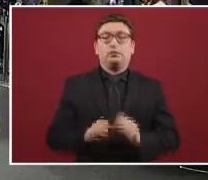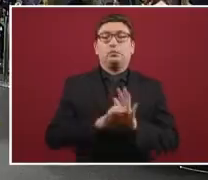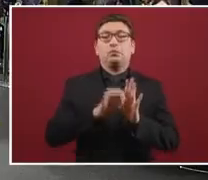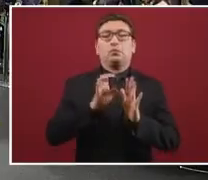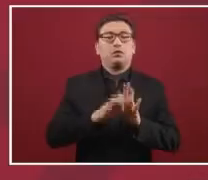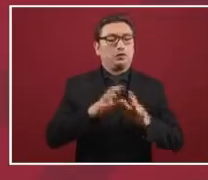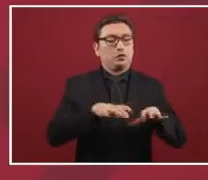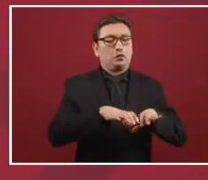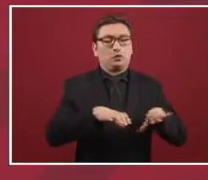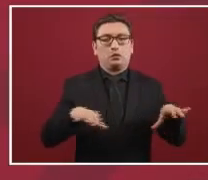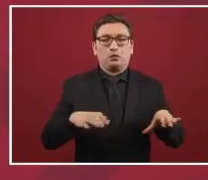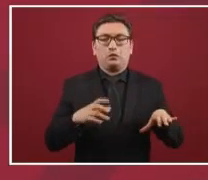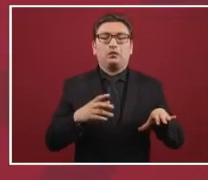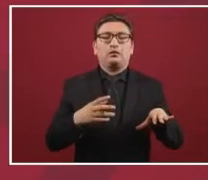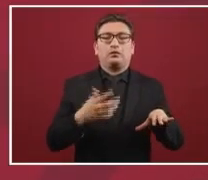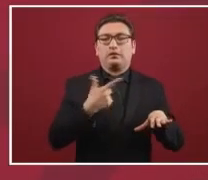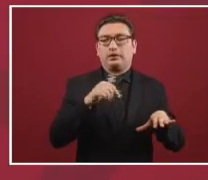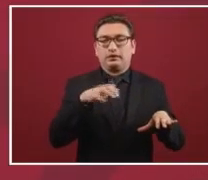gasoductos